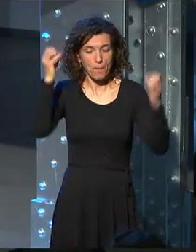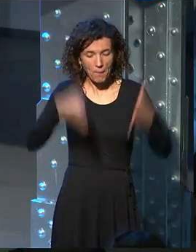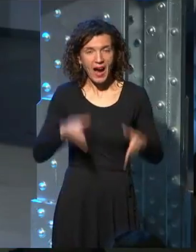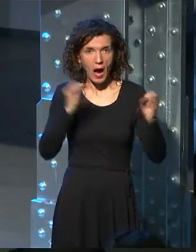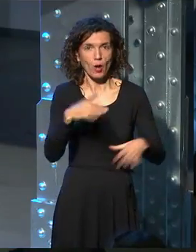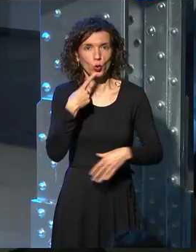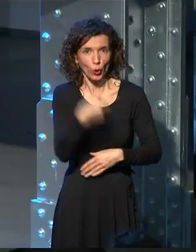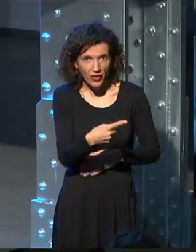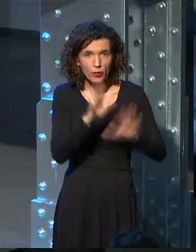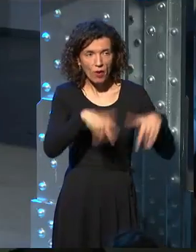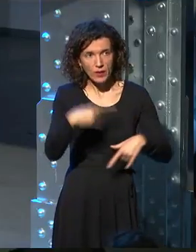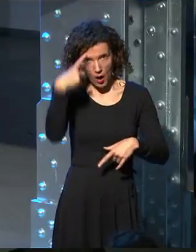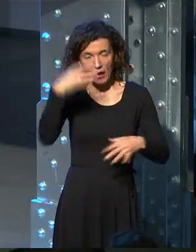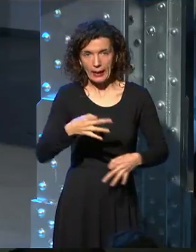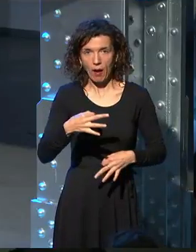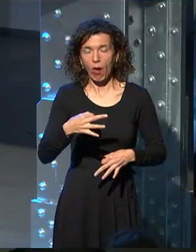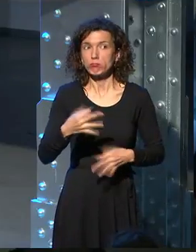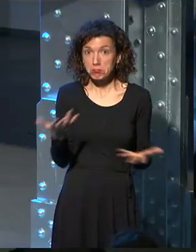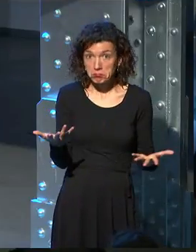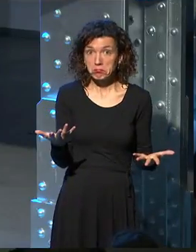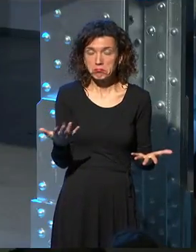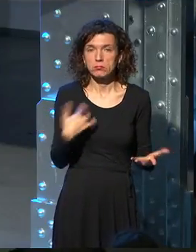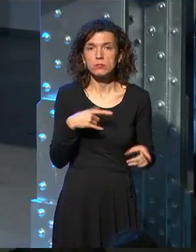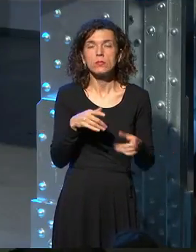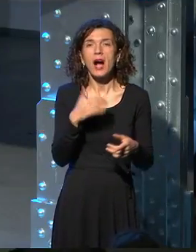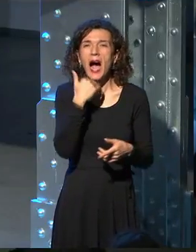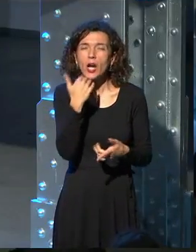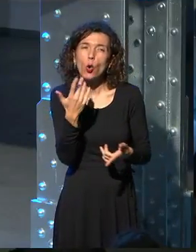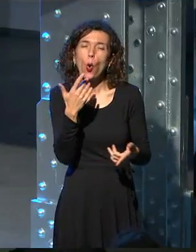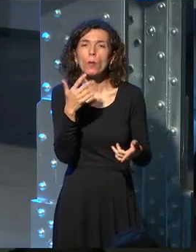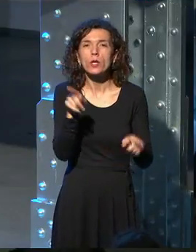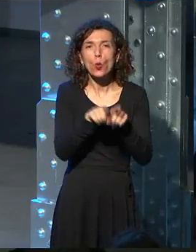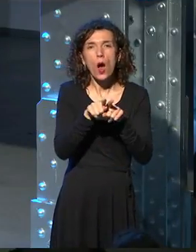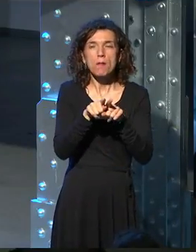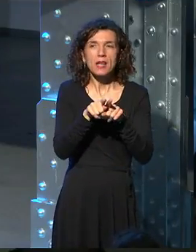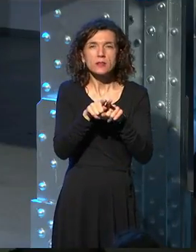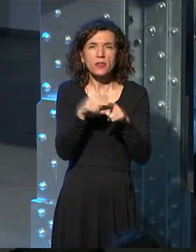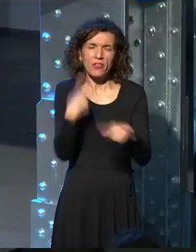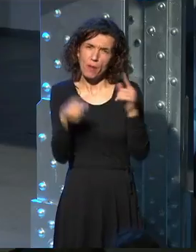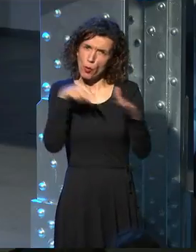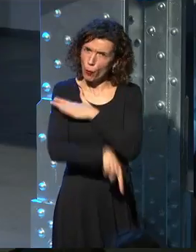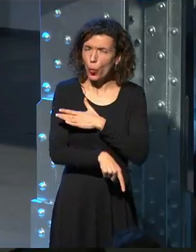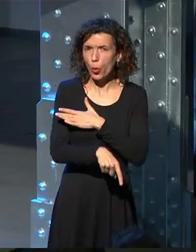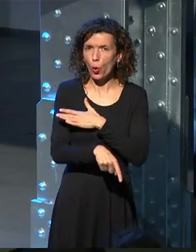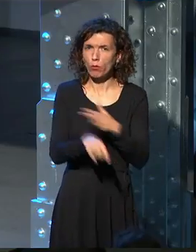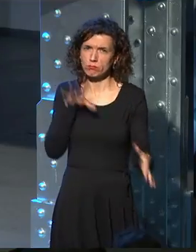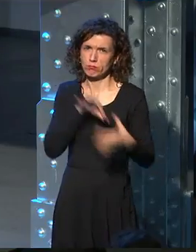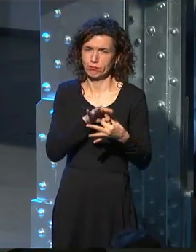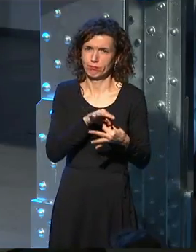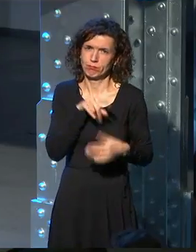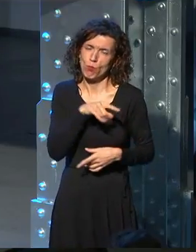cuenta eso y tú lo crees. Eso sí que parece tocar algo mucho más profundo, ¿no? Que atañe